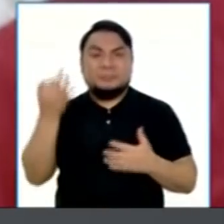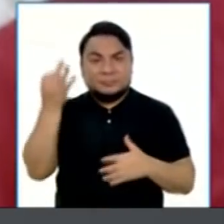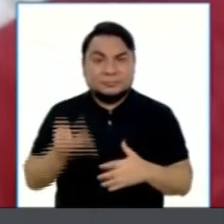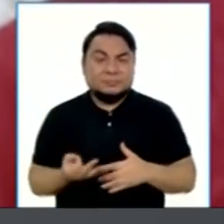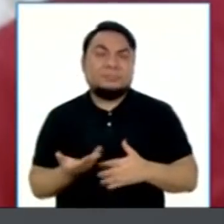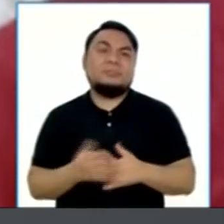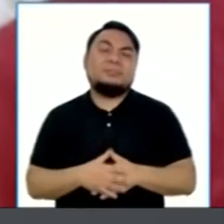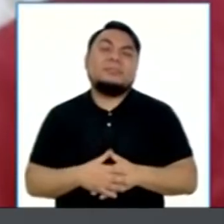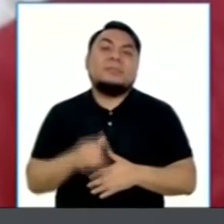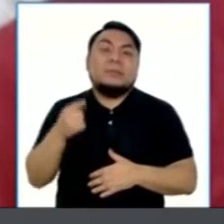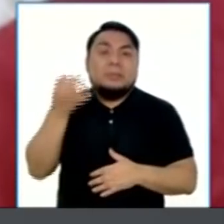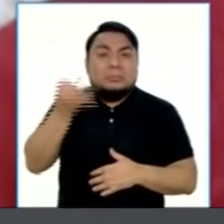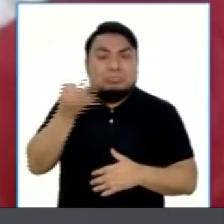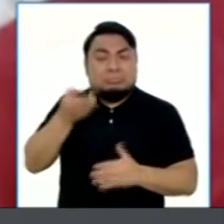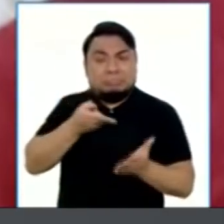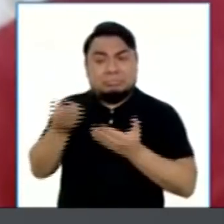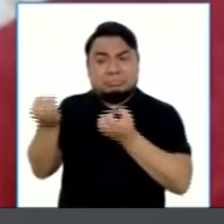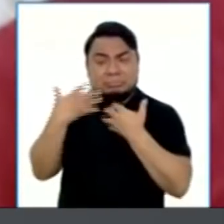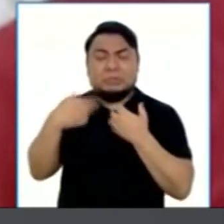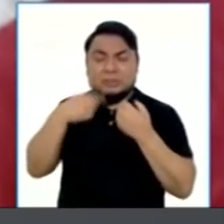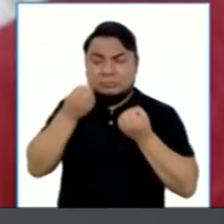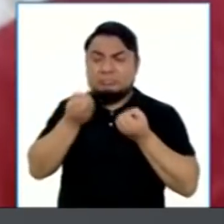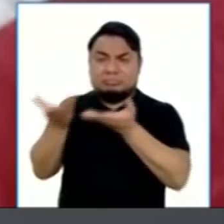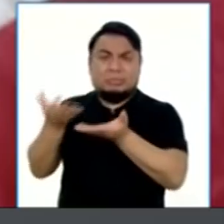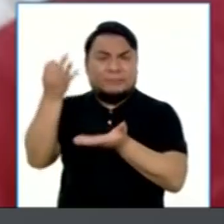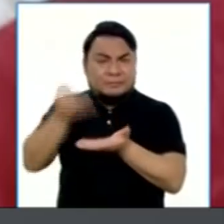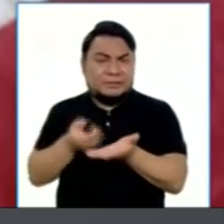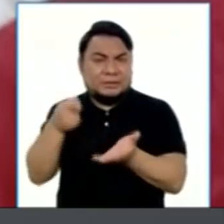real, verídico y objetivo al